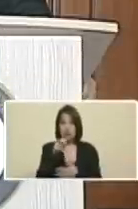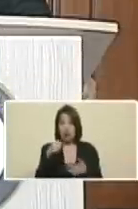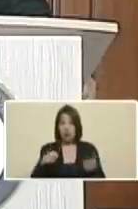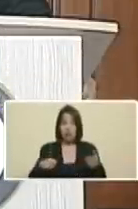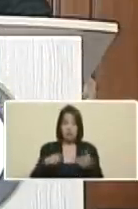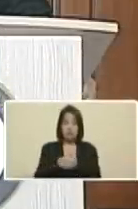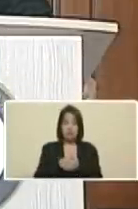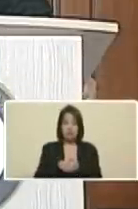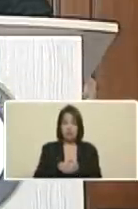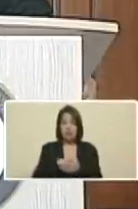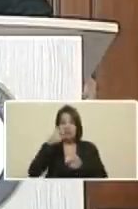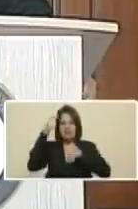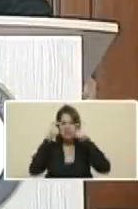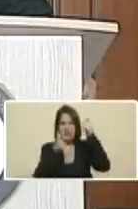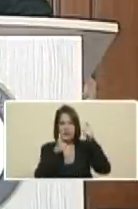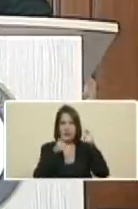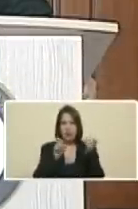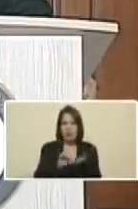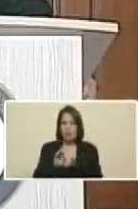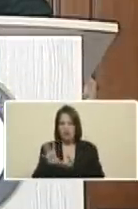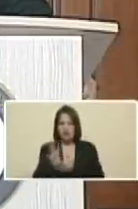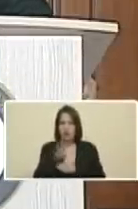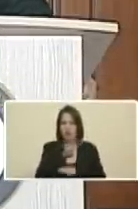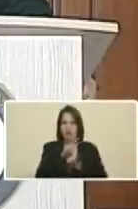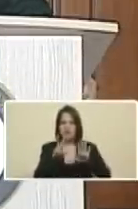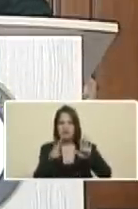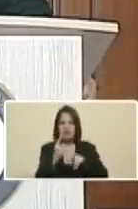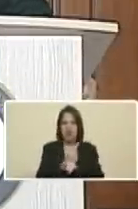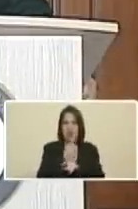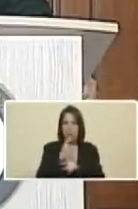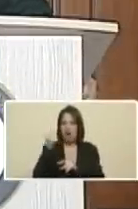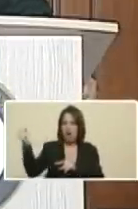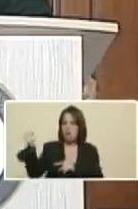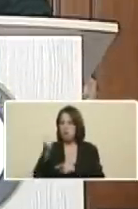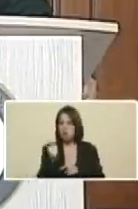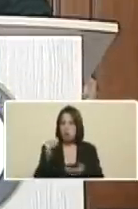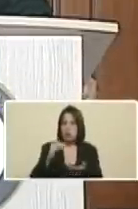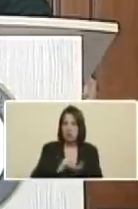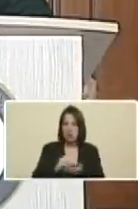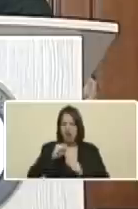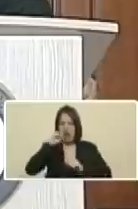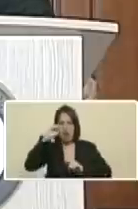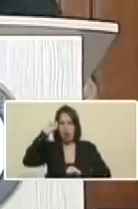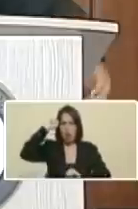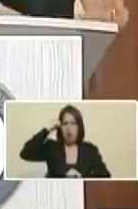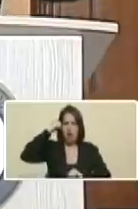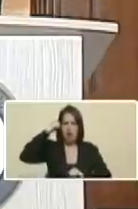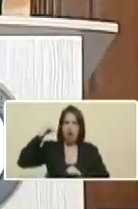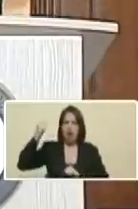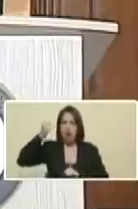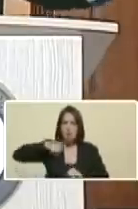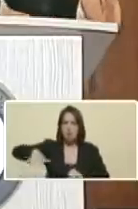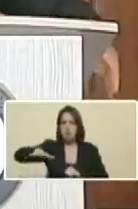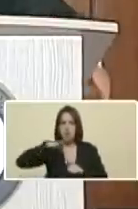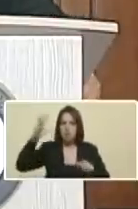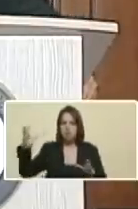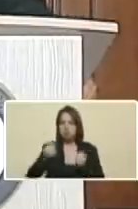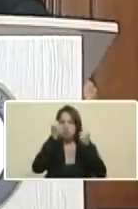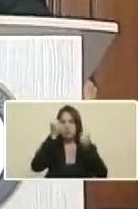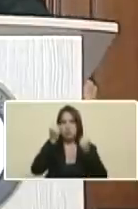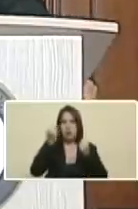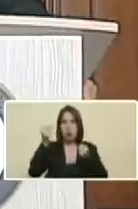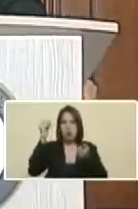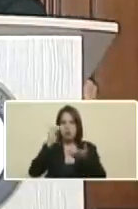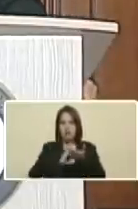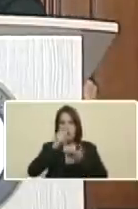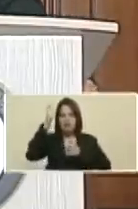comandante Chávez por 47 horas, la retoma heroica que hicieron aquellos jóvenes militares junto